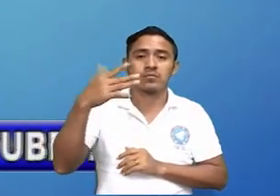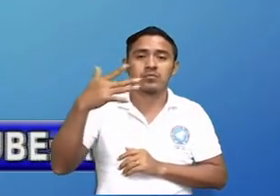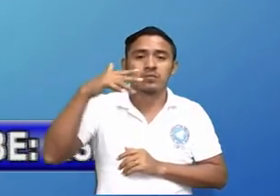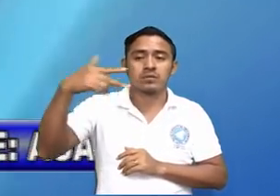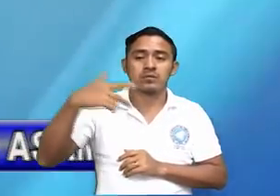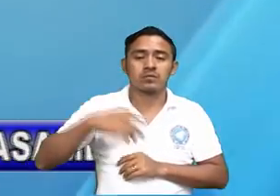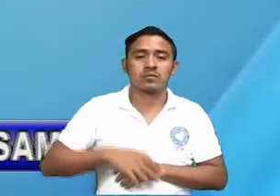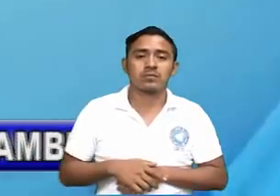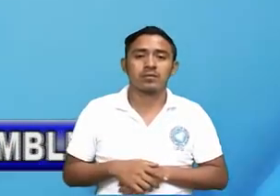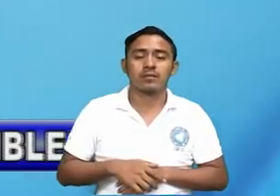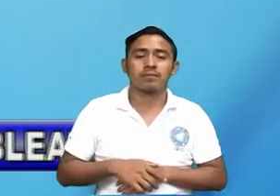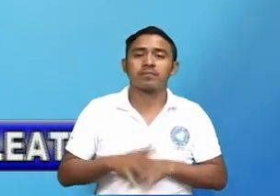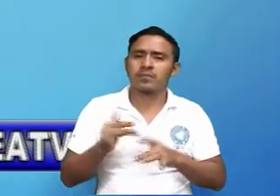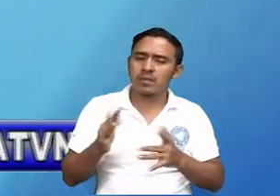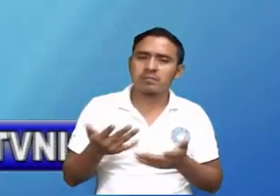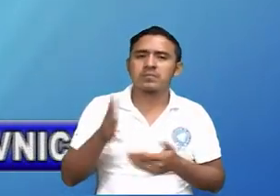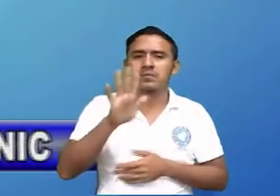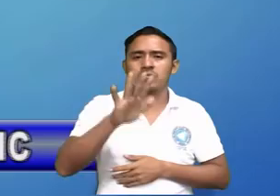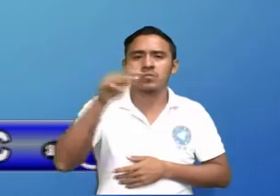1.610.398. Se ha alcanzado el